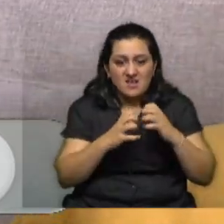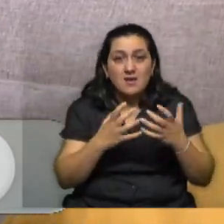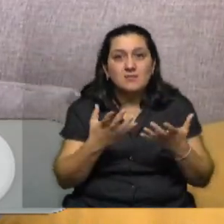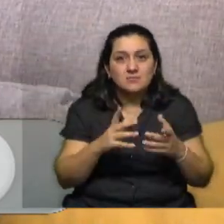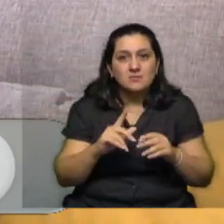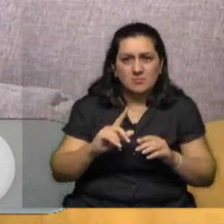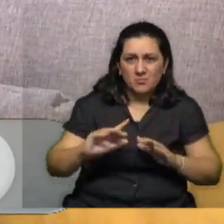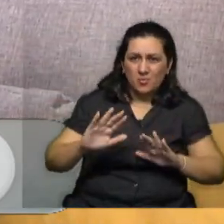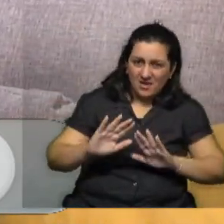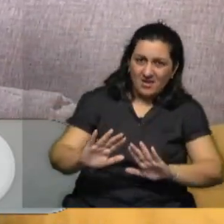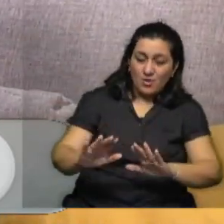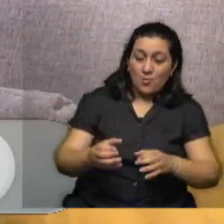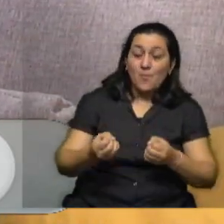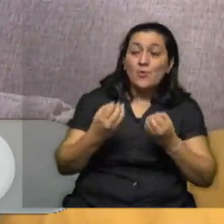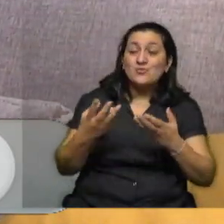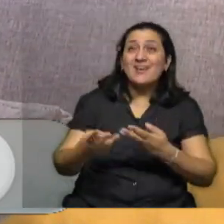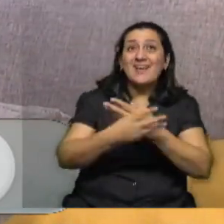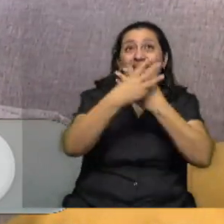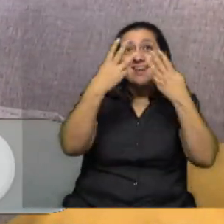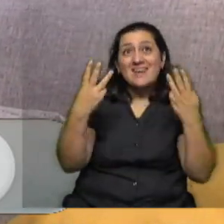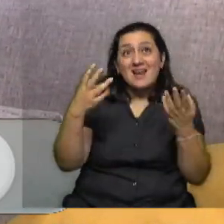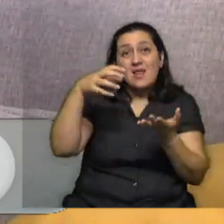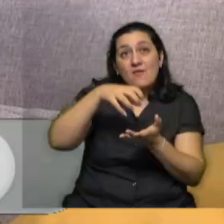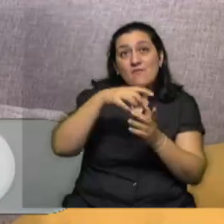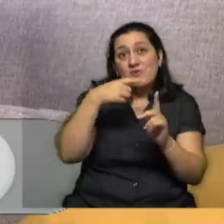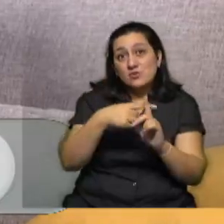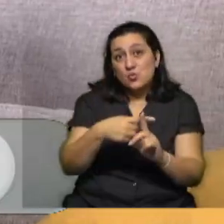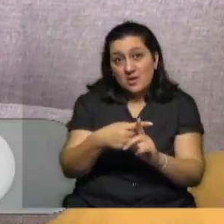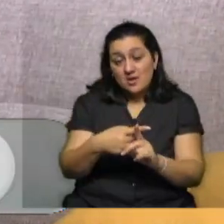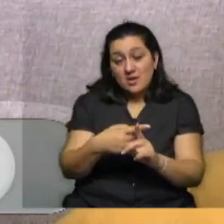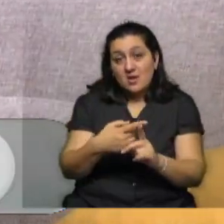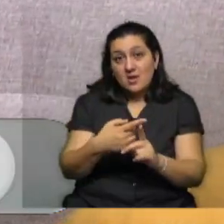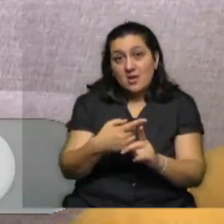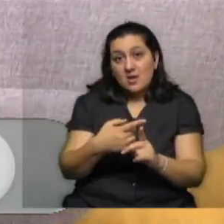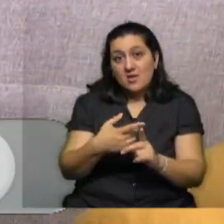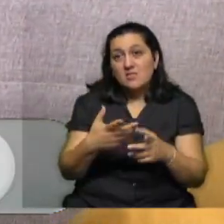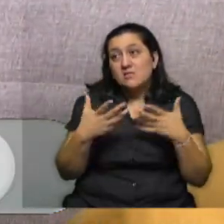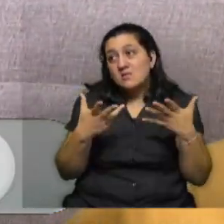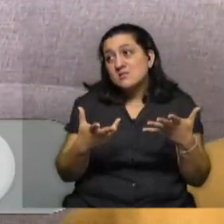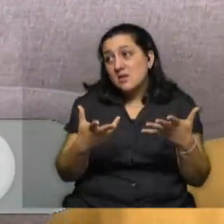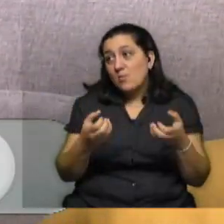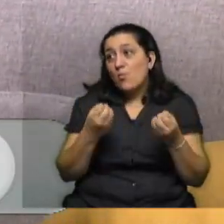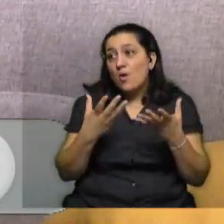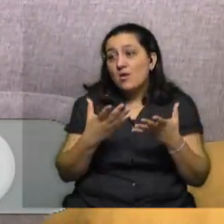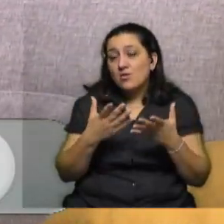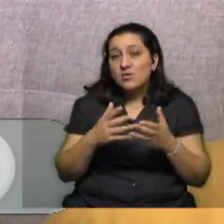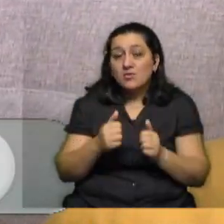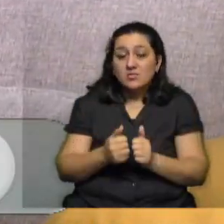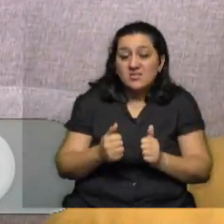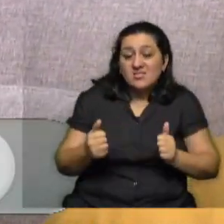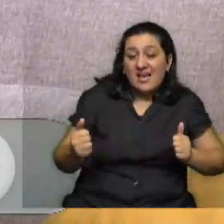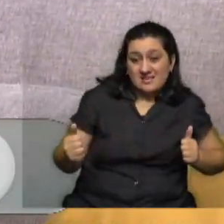en general, en Feng Shui, cuando leen un libro, abren un libro, leen sobre el Feng Shui y todo lo demás, se dice, bueno, tome distancia. Por